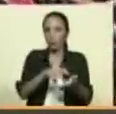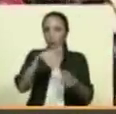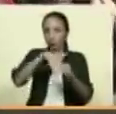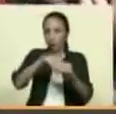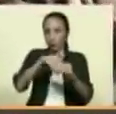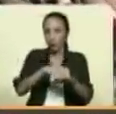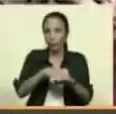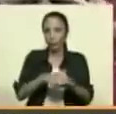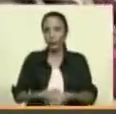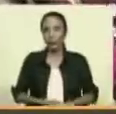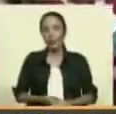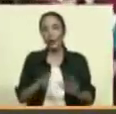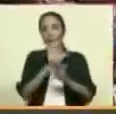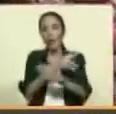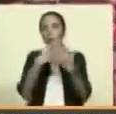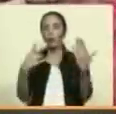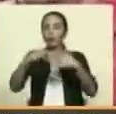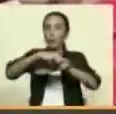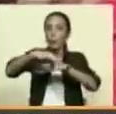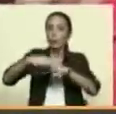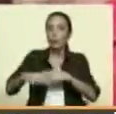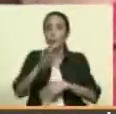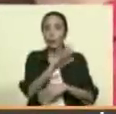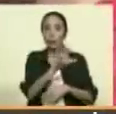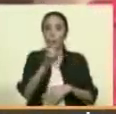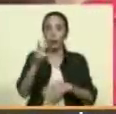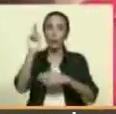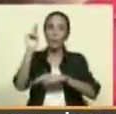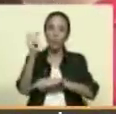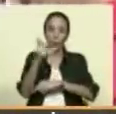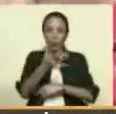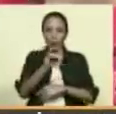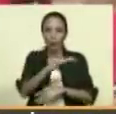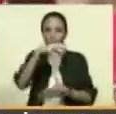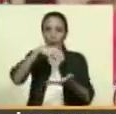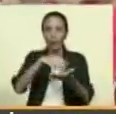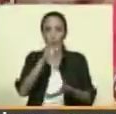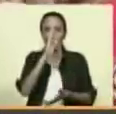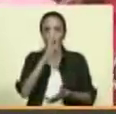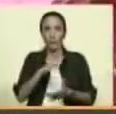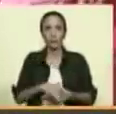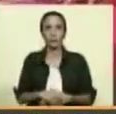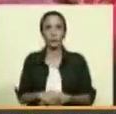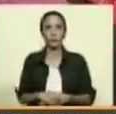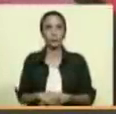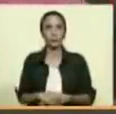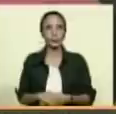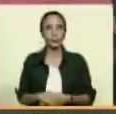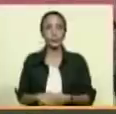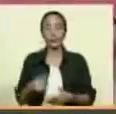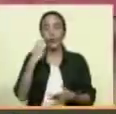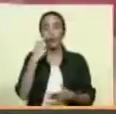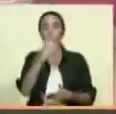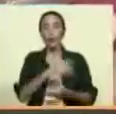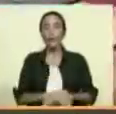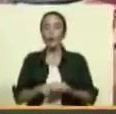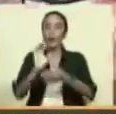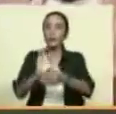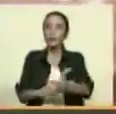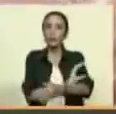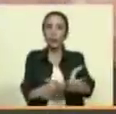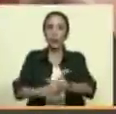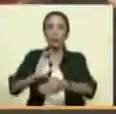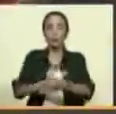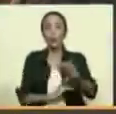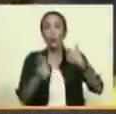a través de los 12 municipios y las 52 parroquias de la entidad llanera. Vamos entonces a apreciar la interpretación de